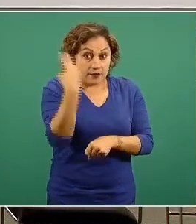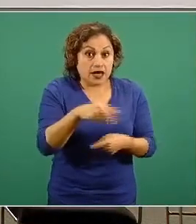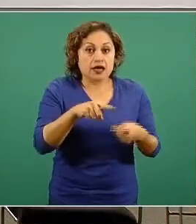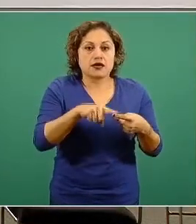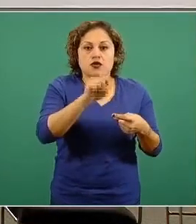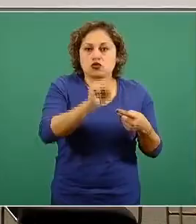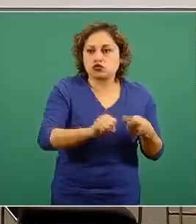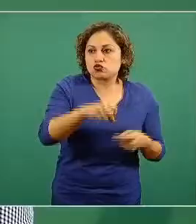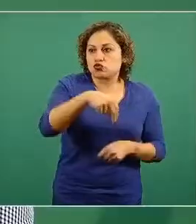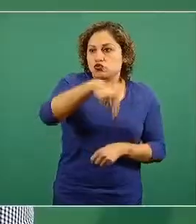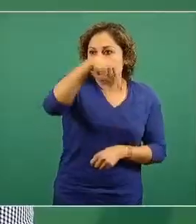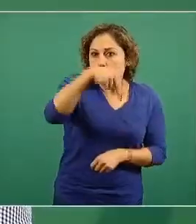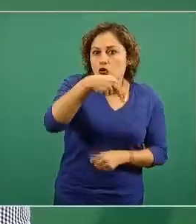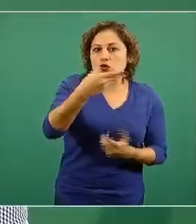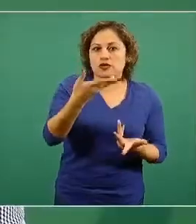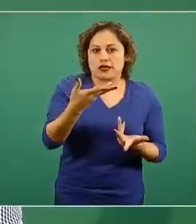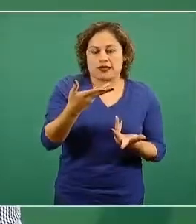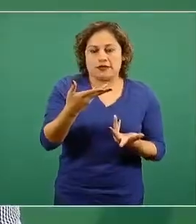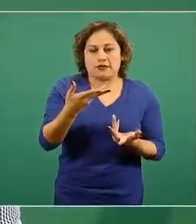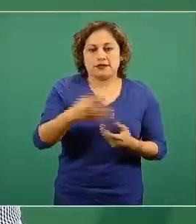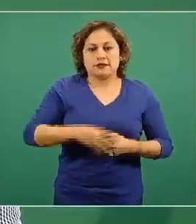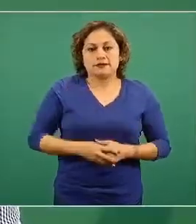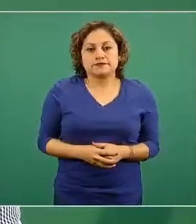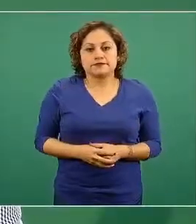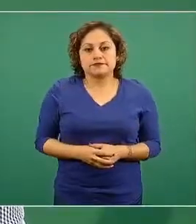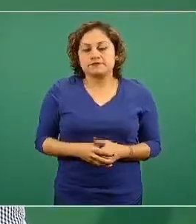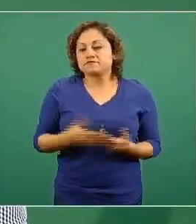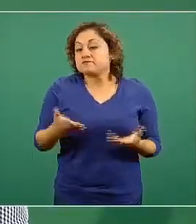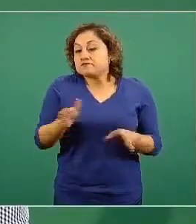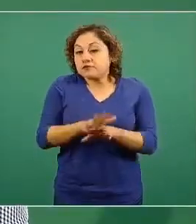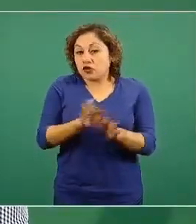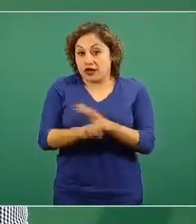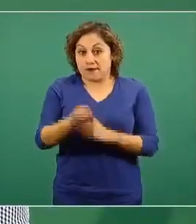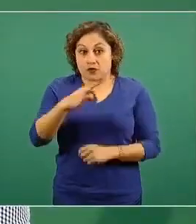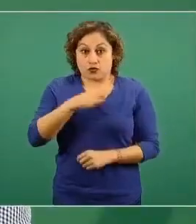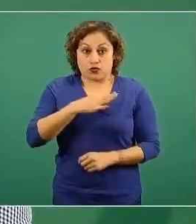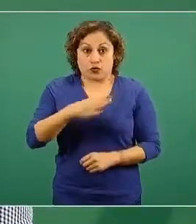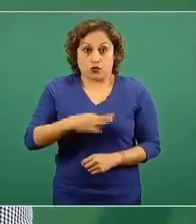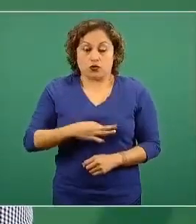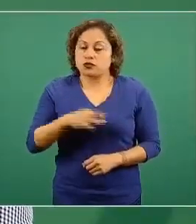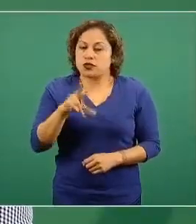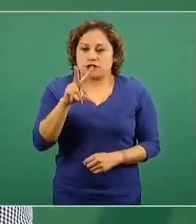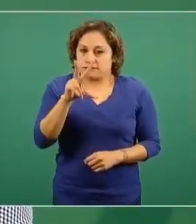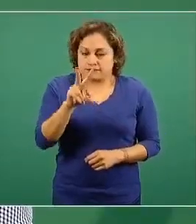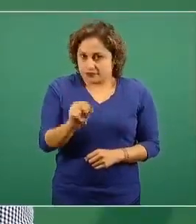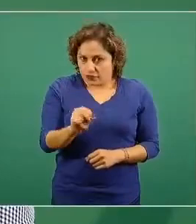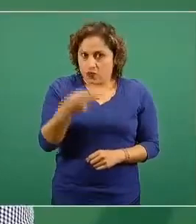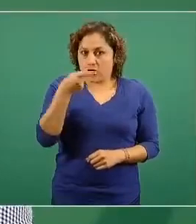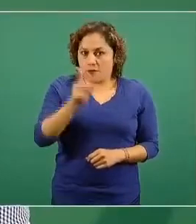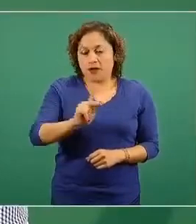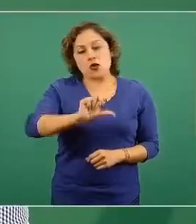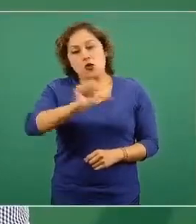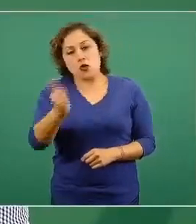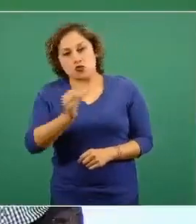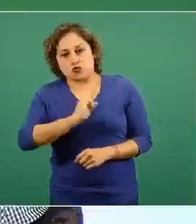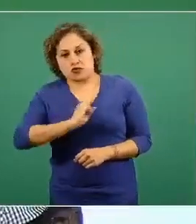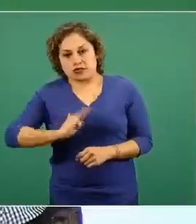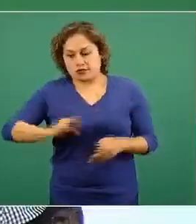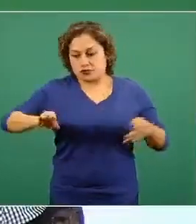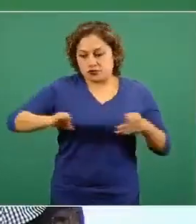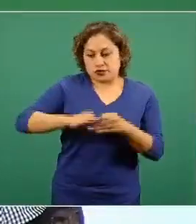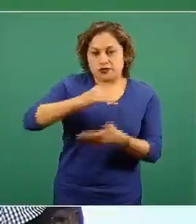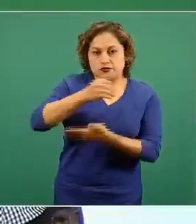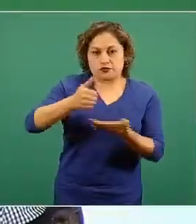Valle, en su momento de Toluca, no, o sea, hay unidades que están destinadas a la atención de esas localidades.